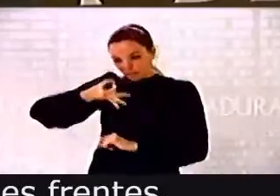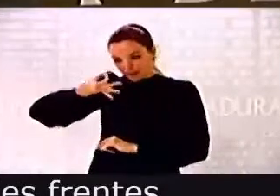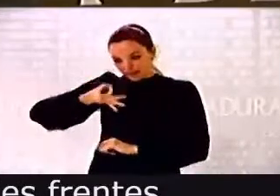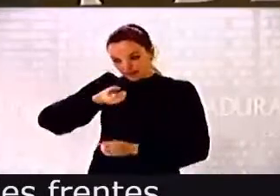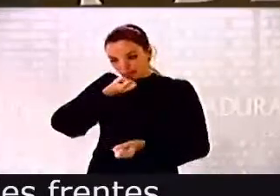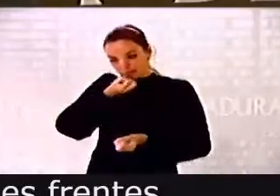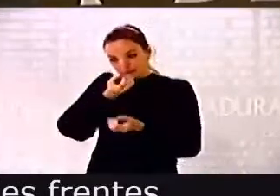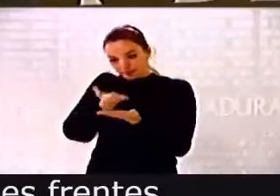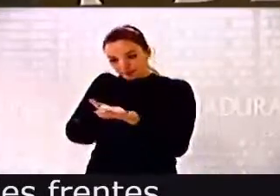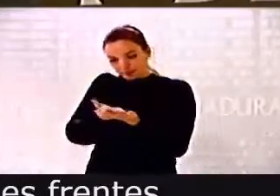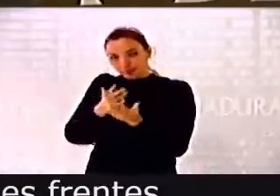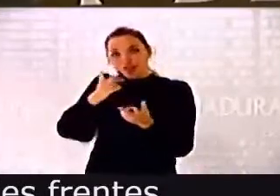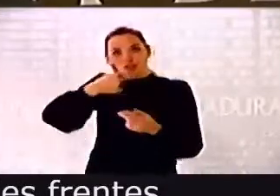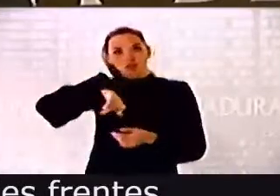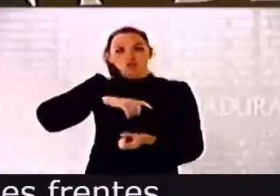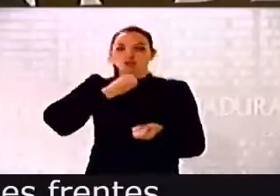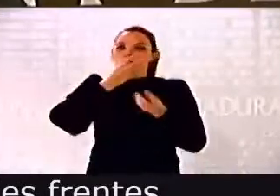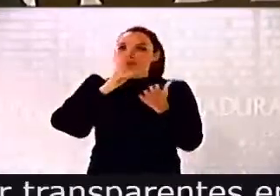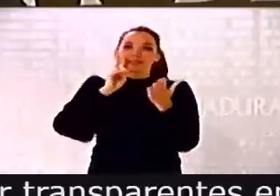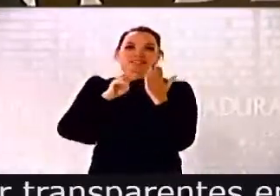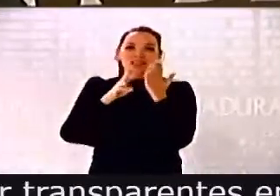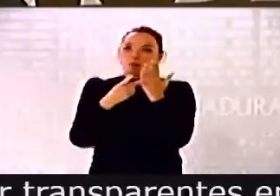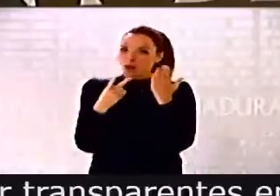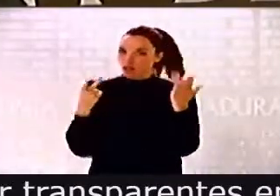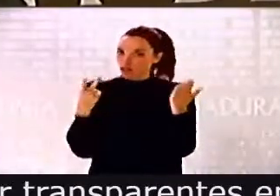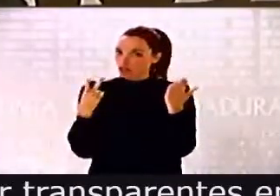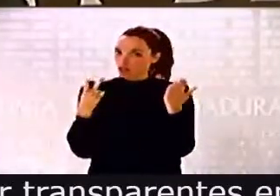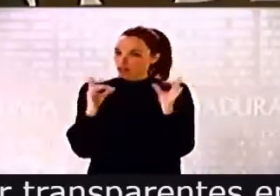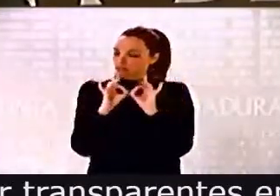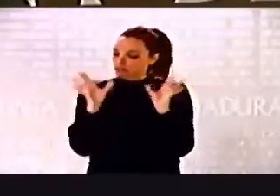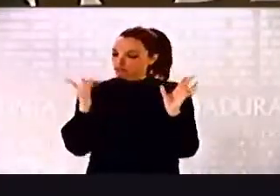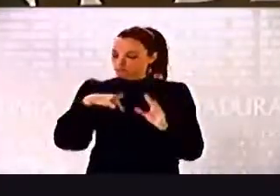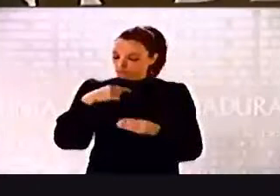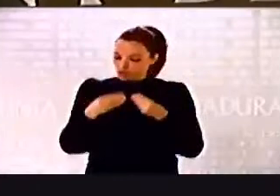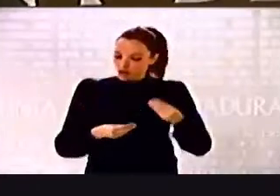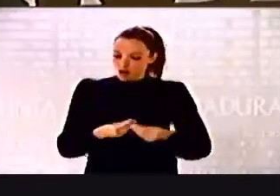Tenemos que ser transparentes en la información y así lo haremos.